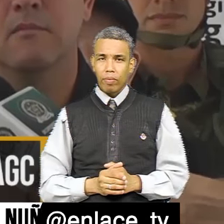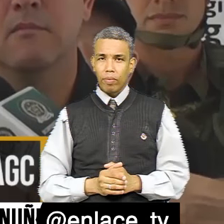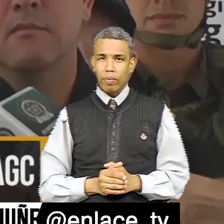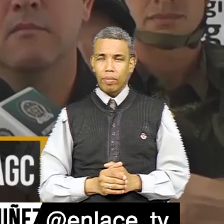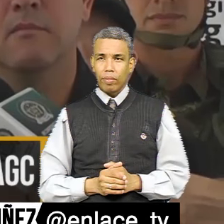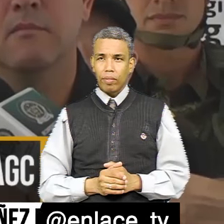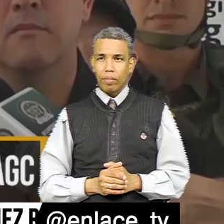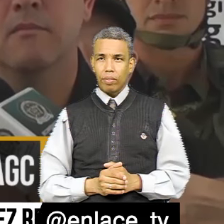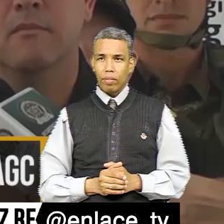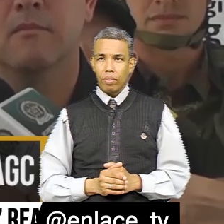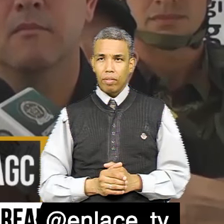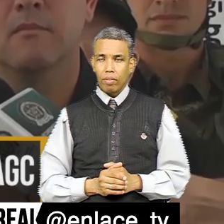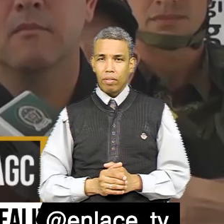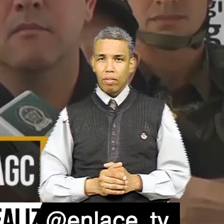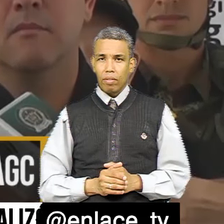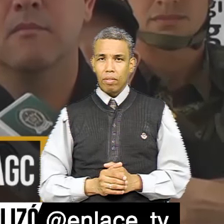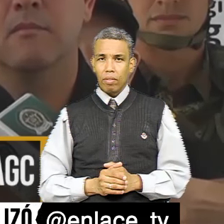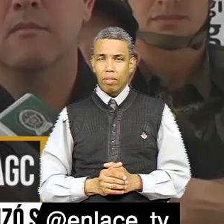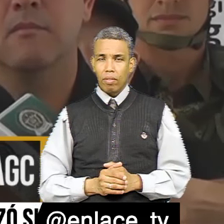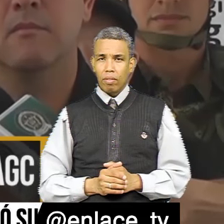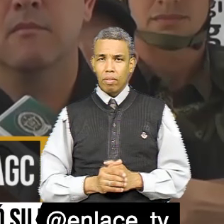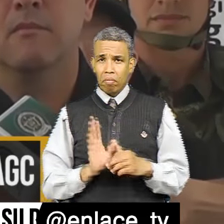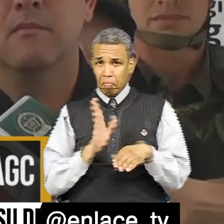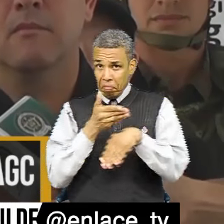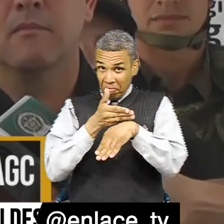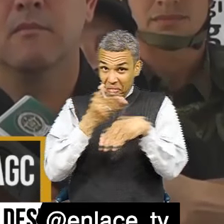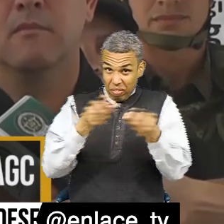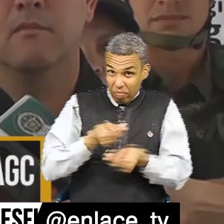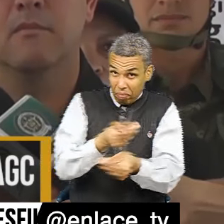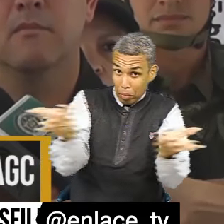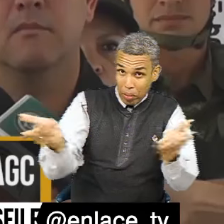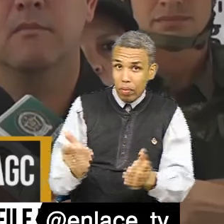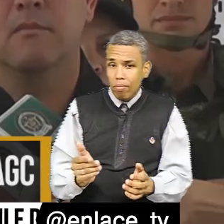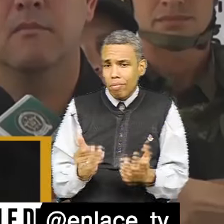desvirtuando este tipo de panfletos, que la verdad lo que buscan